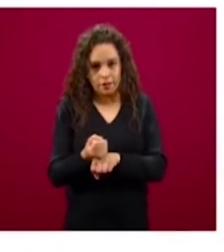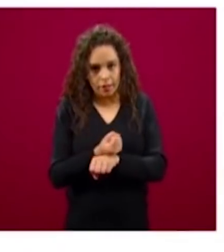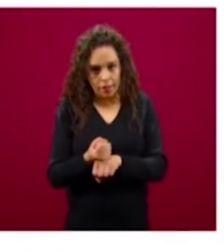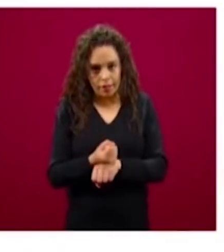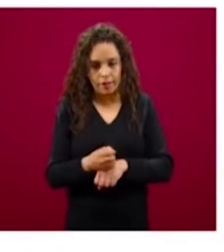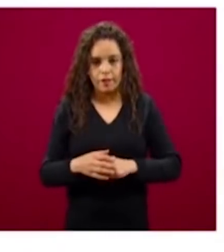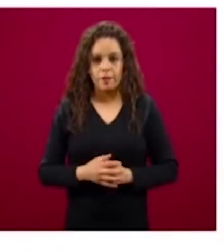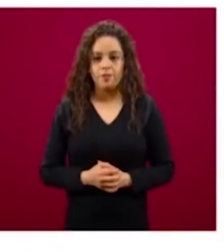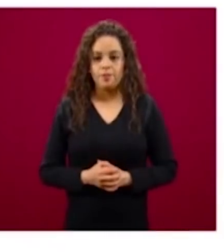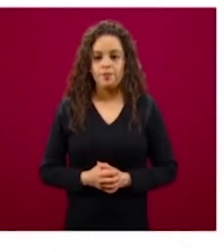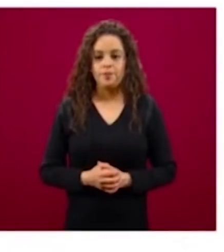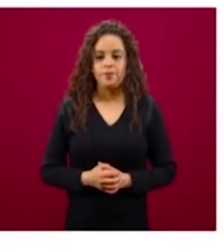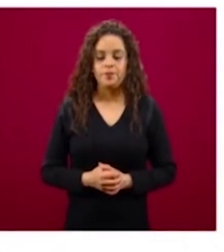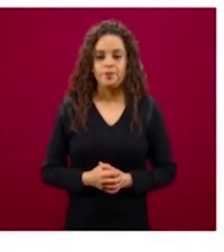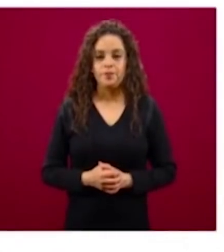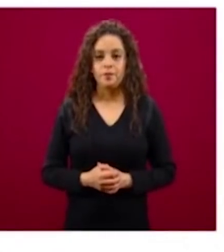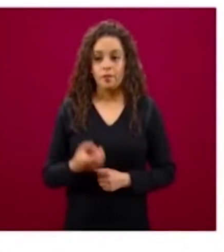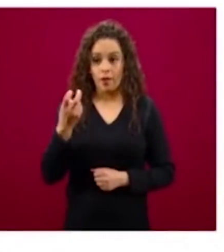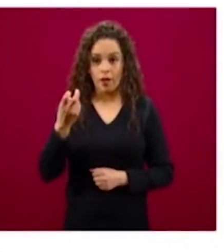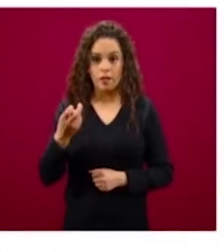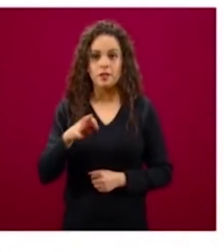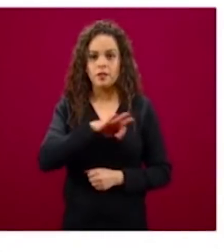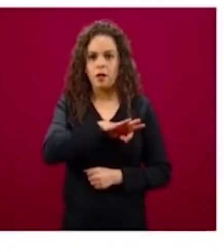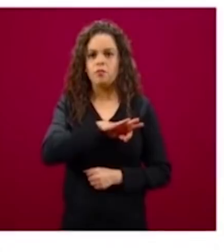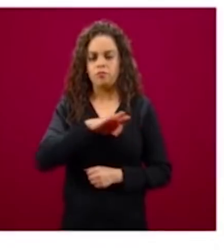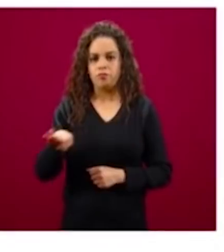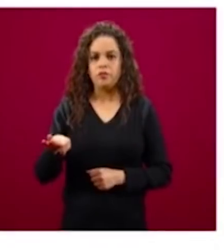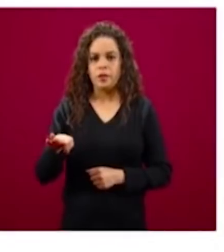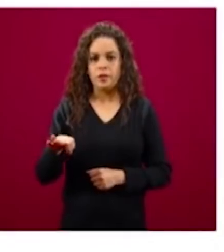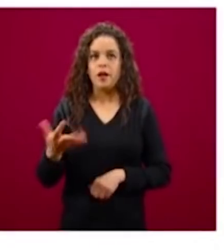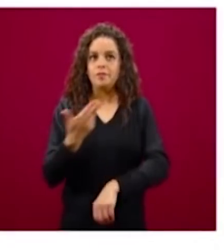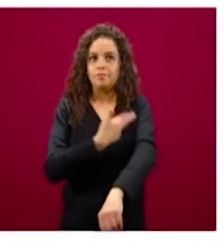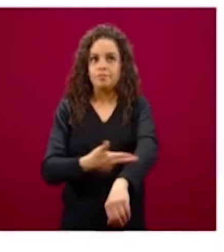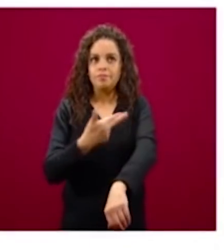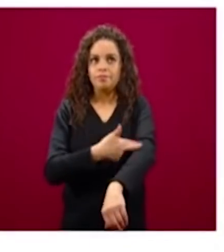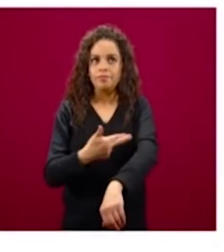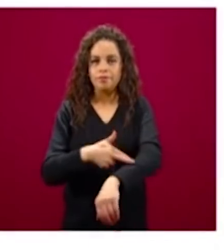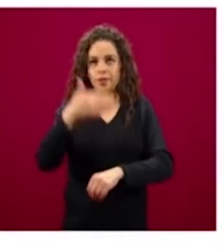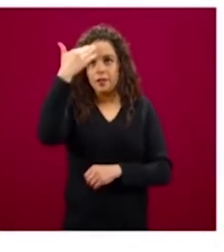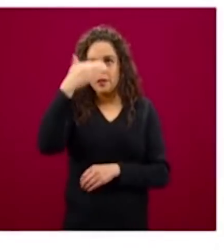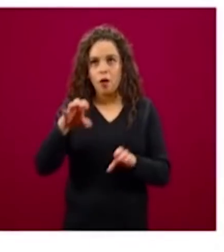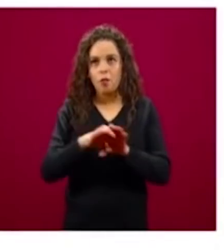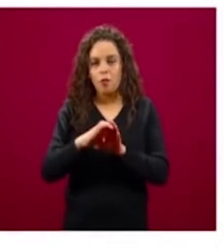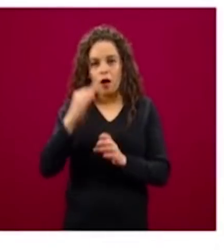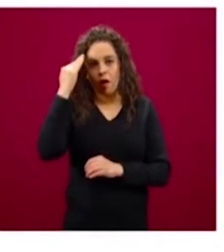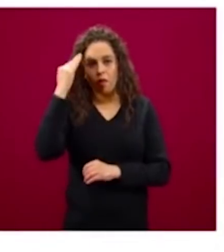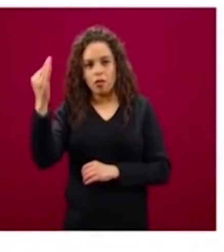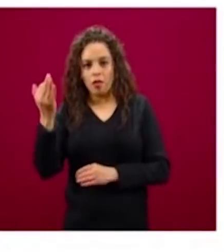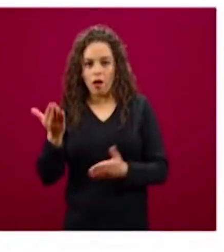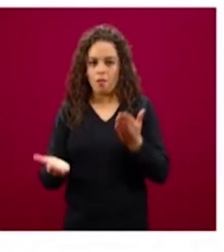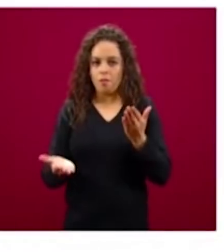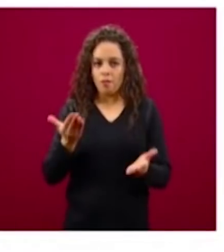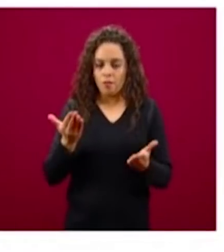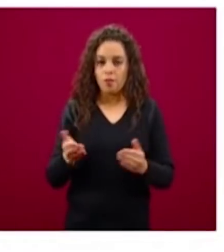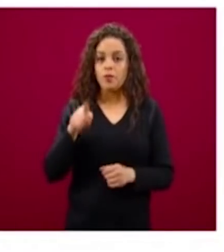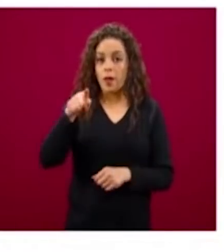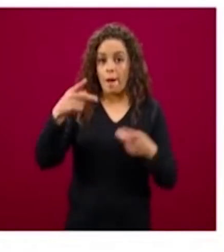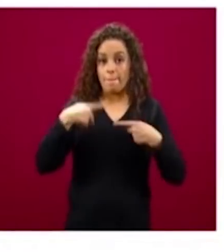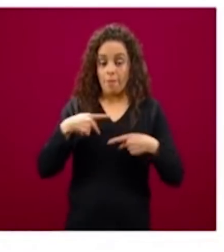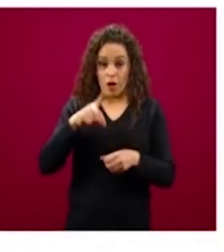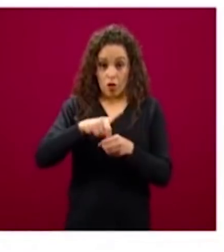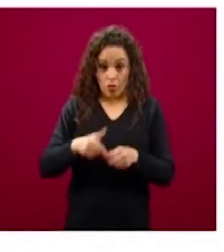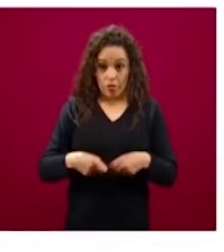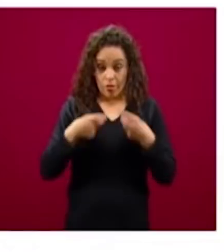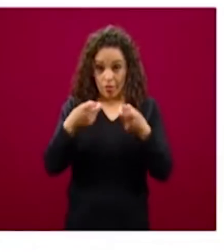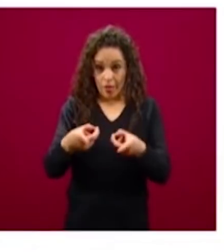Esta acción nos permitía gestionar por tiempos. El donante decidía en qué día quería ir a donar y a qué